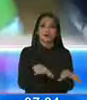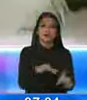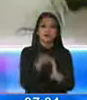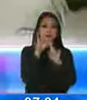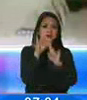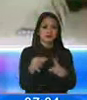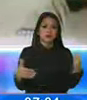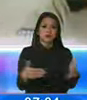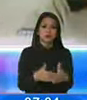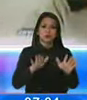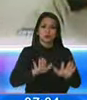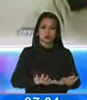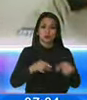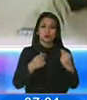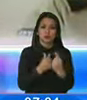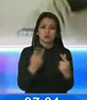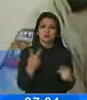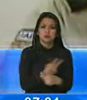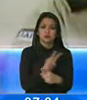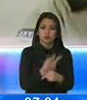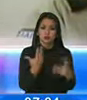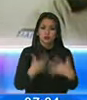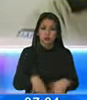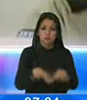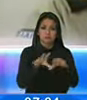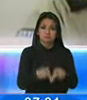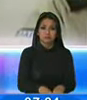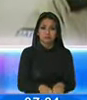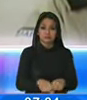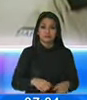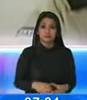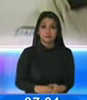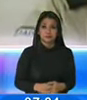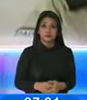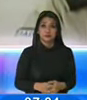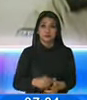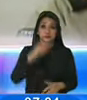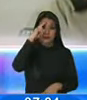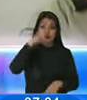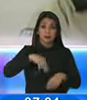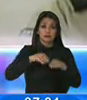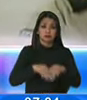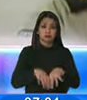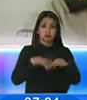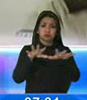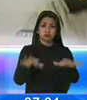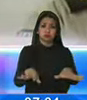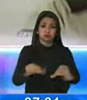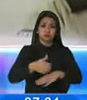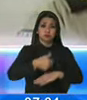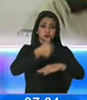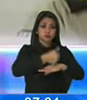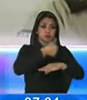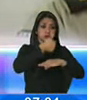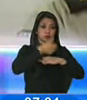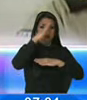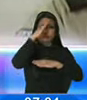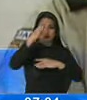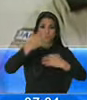delincuencia. Despliega acciones operativas a nivel nacional a través de las jefaturas de Policía